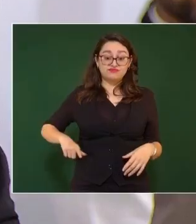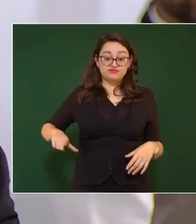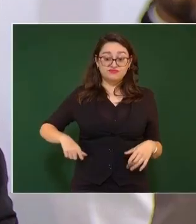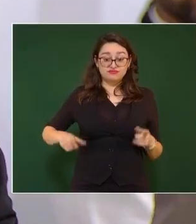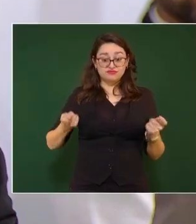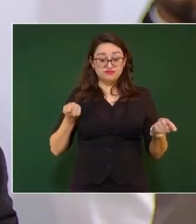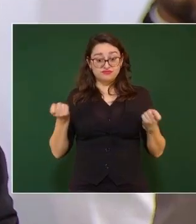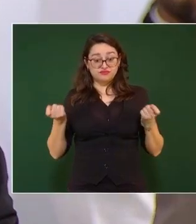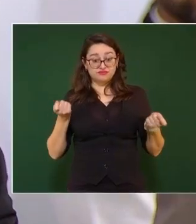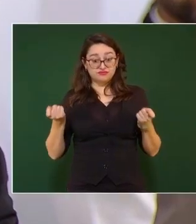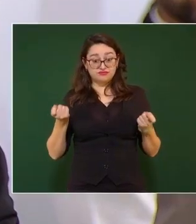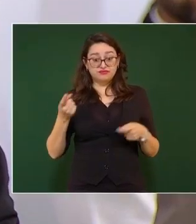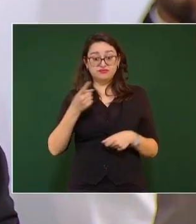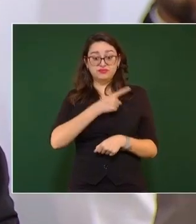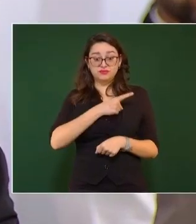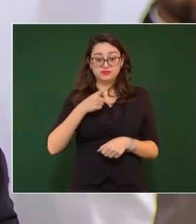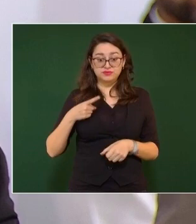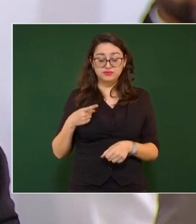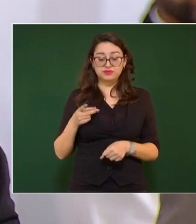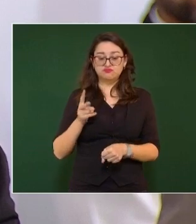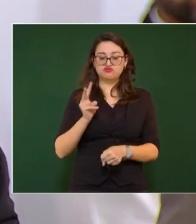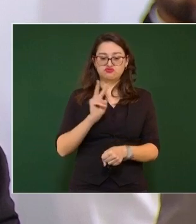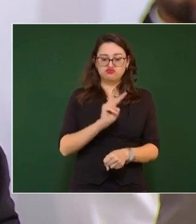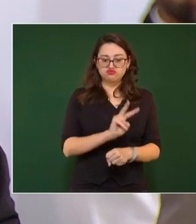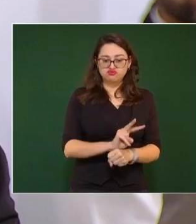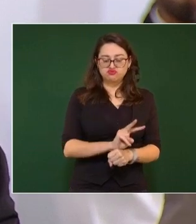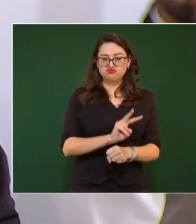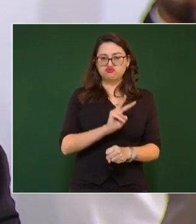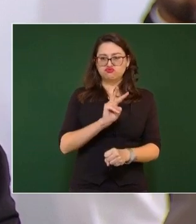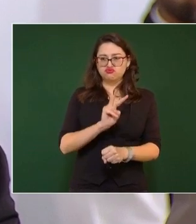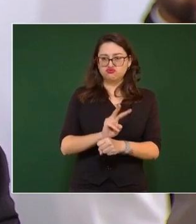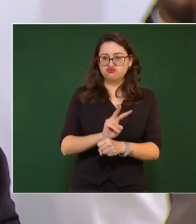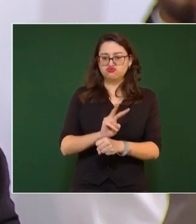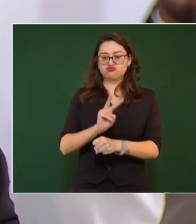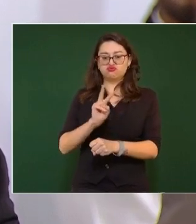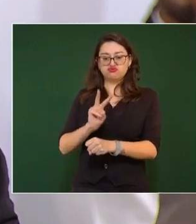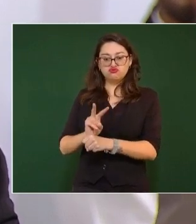es velar, tiene uno que estar